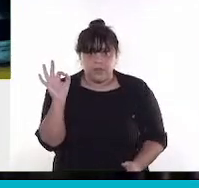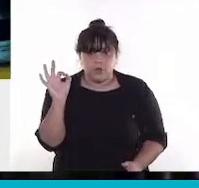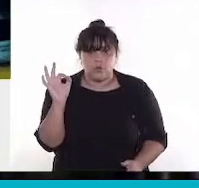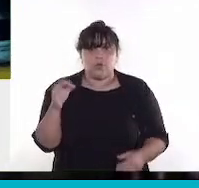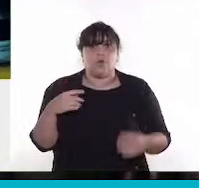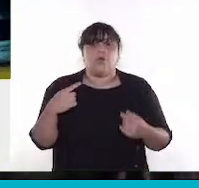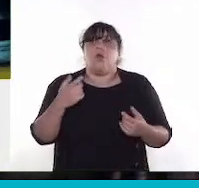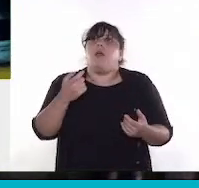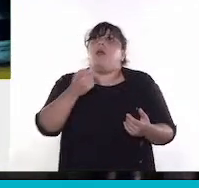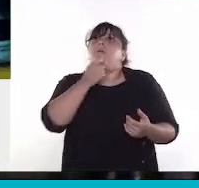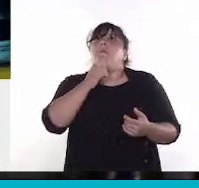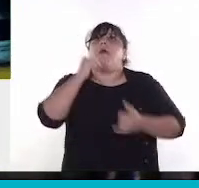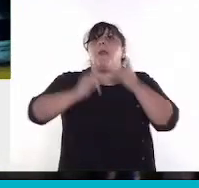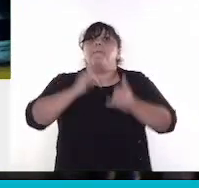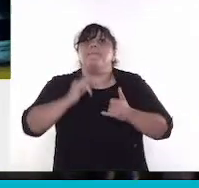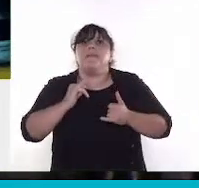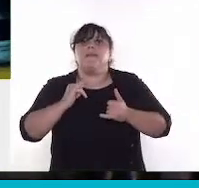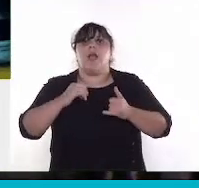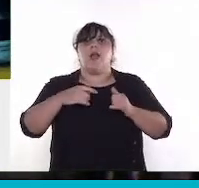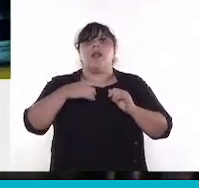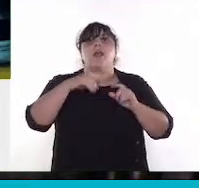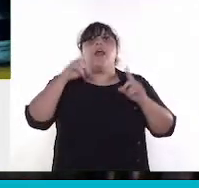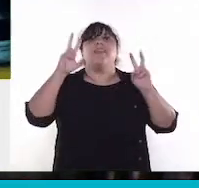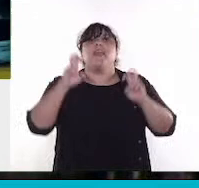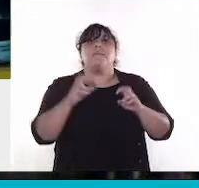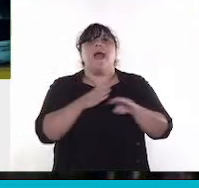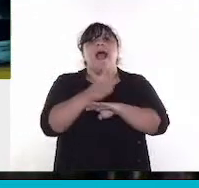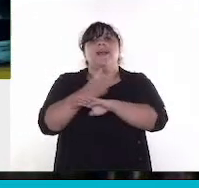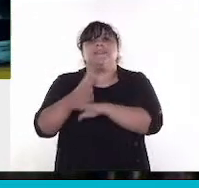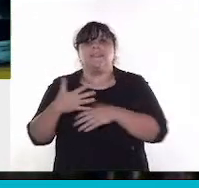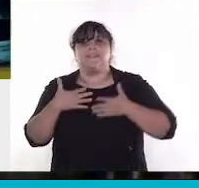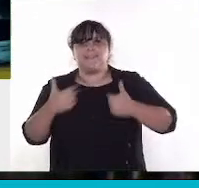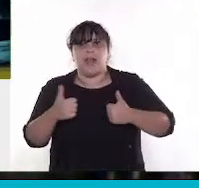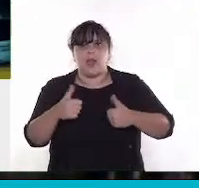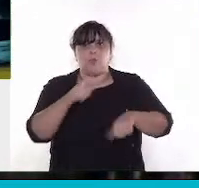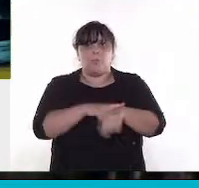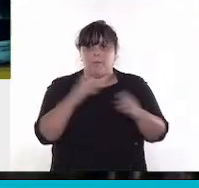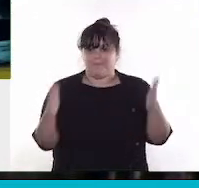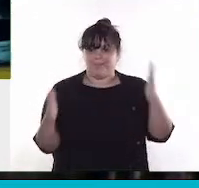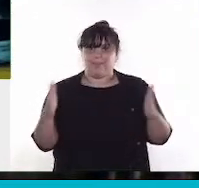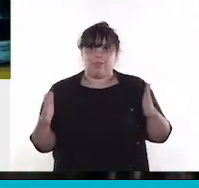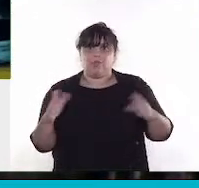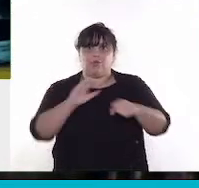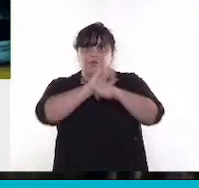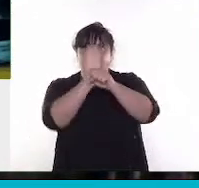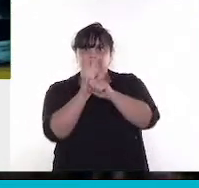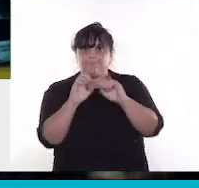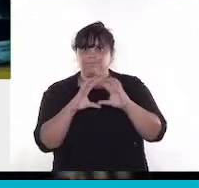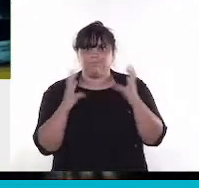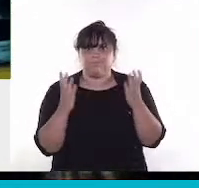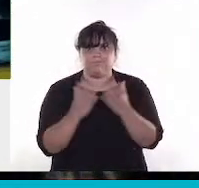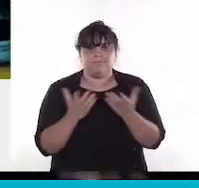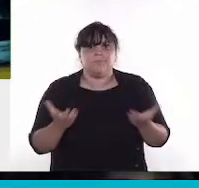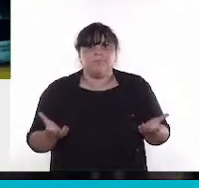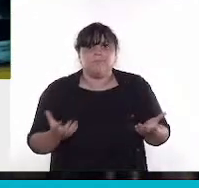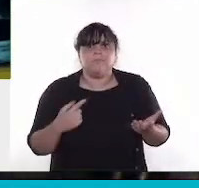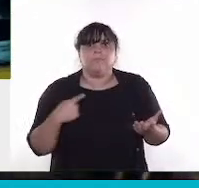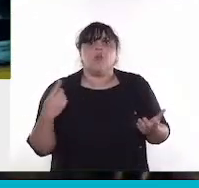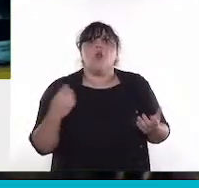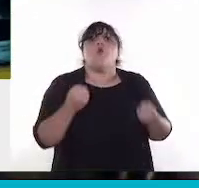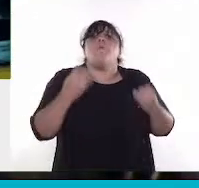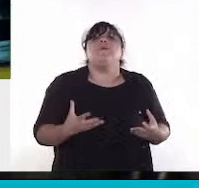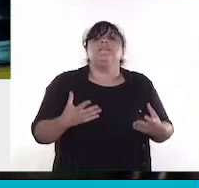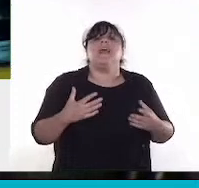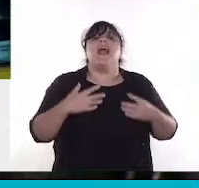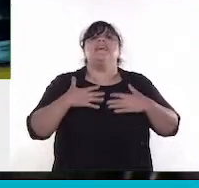disponible para medir ninguna de las variables de lo que fue el acceso a la salud durante estos años. No sabemos realmente cómo estaba el sistema